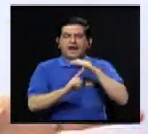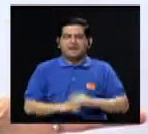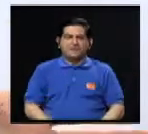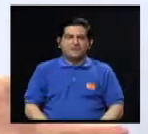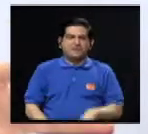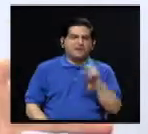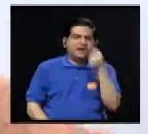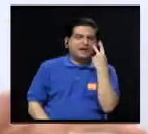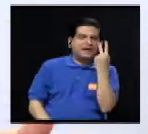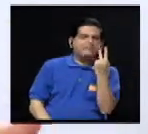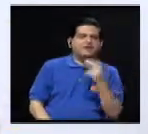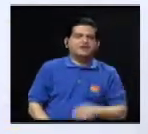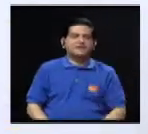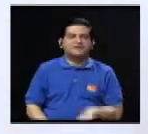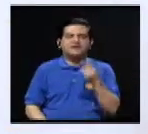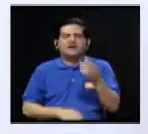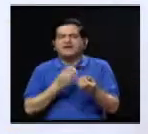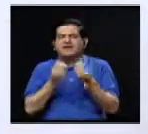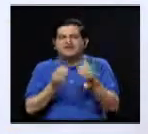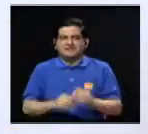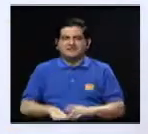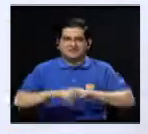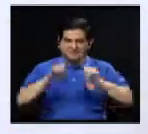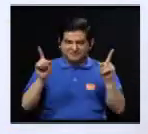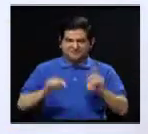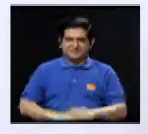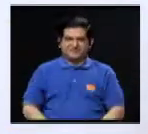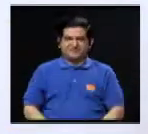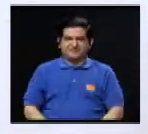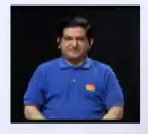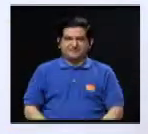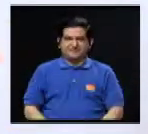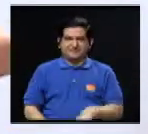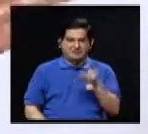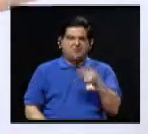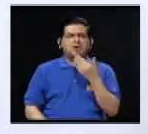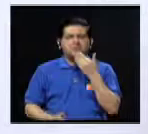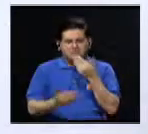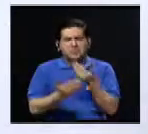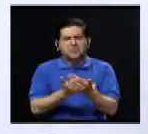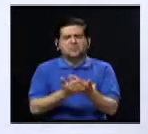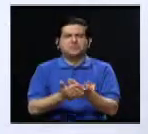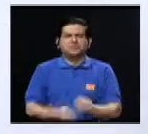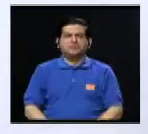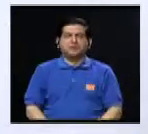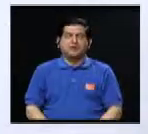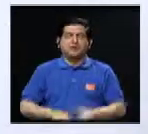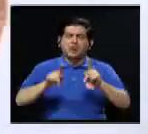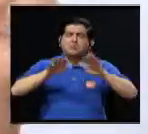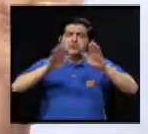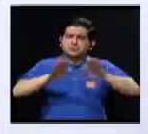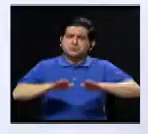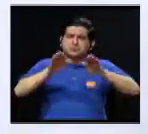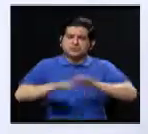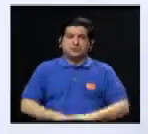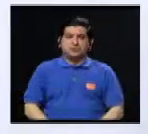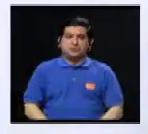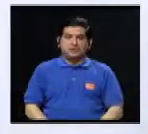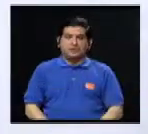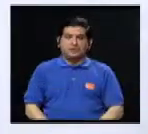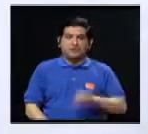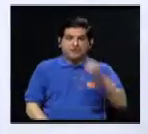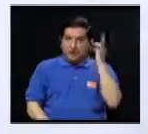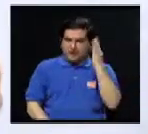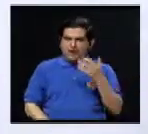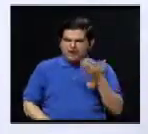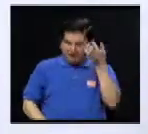Claudia, midiendo a ver qué están haciendo. Pero él fue muy amable y también muy tranquilo, porque yo creo que doña Claudia la mantiene